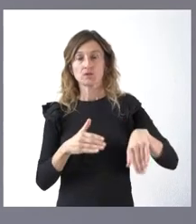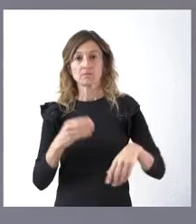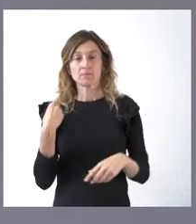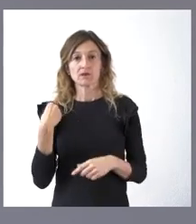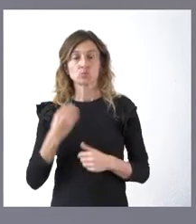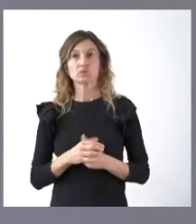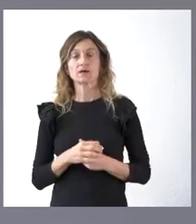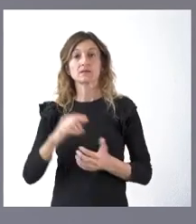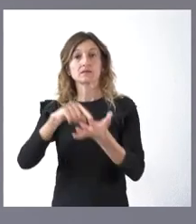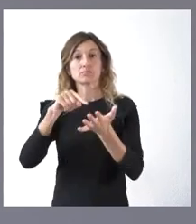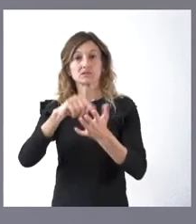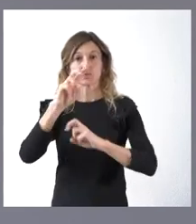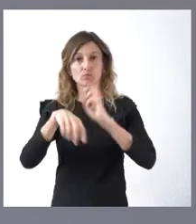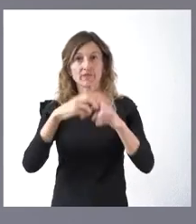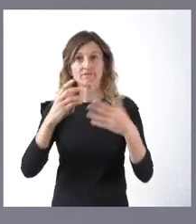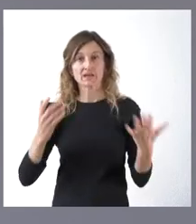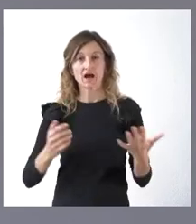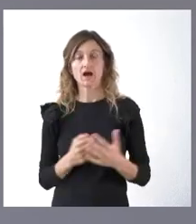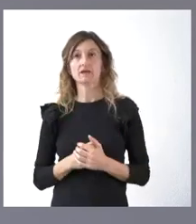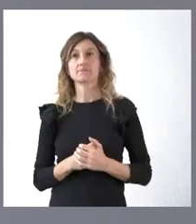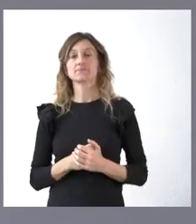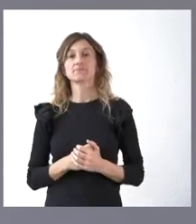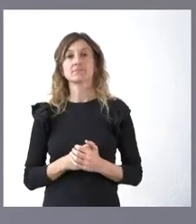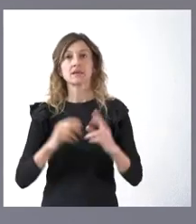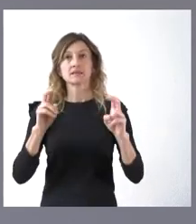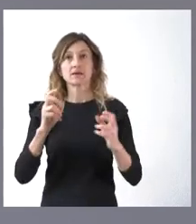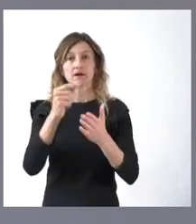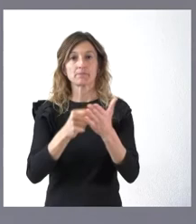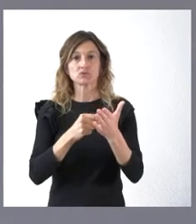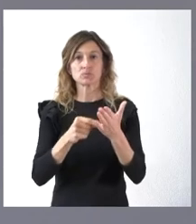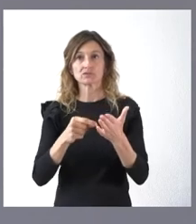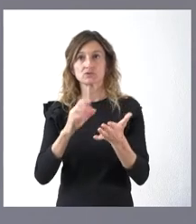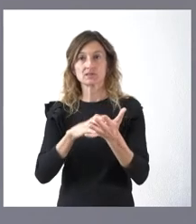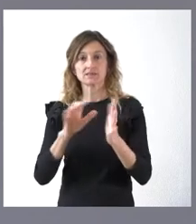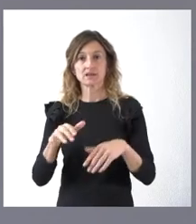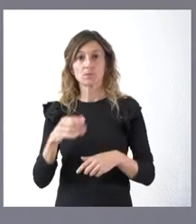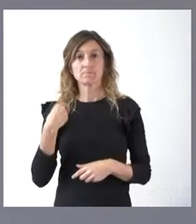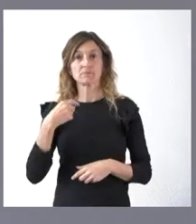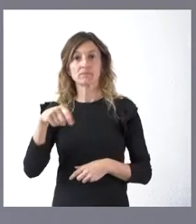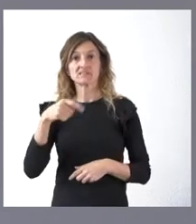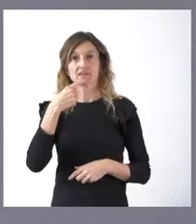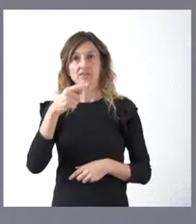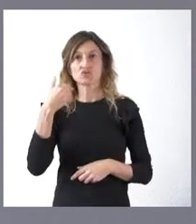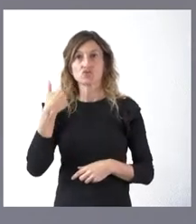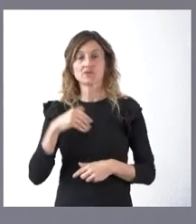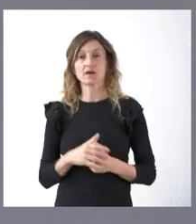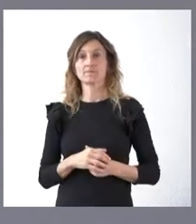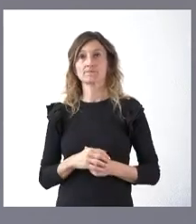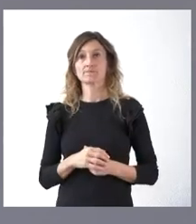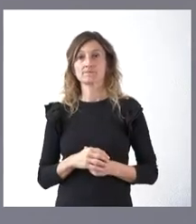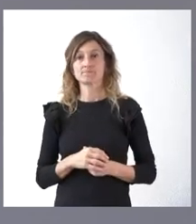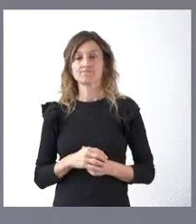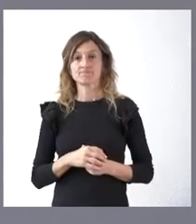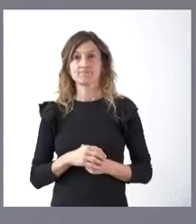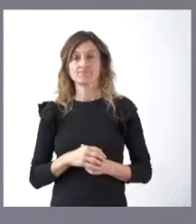se van a modificar acompañando al presupuesto costo de la comunidad los que anunció el presidente de la junta de Castilla y en su momento que ya